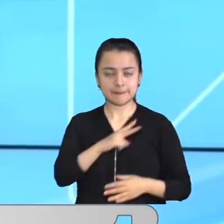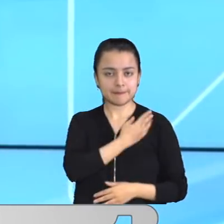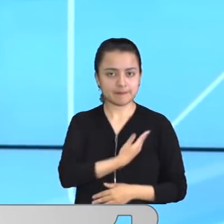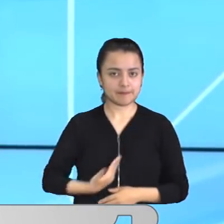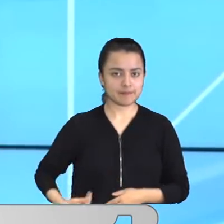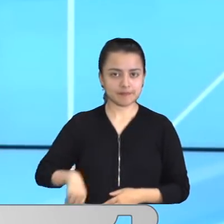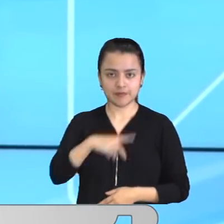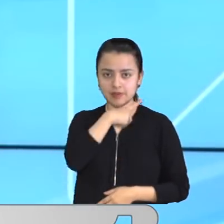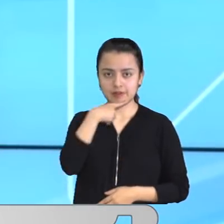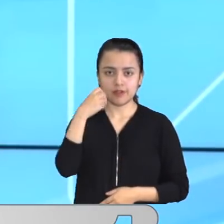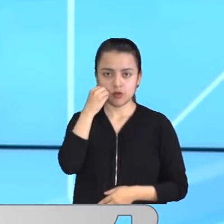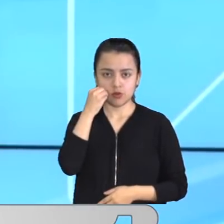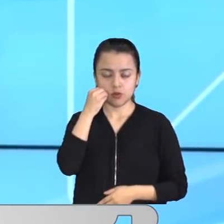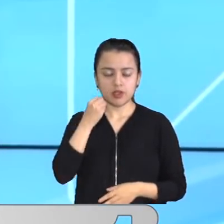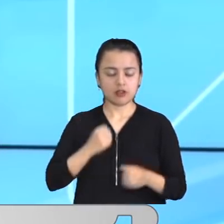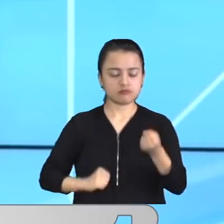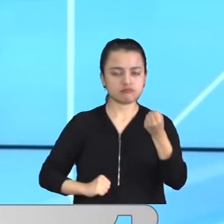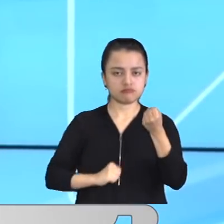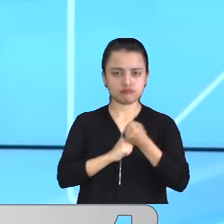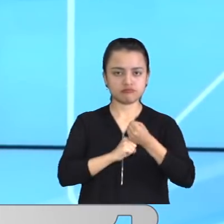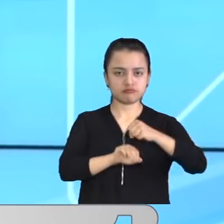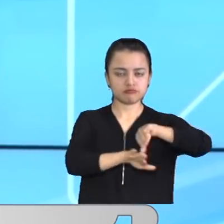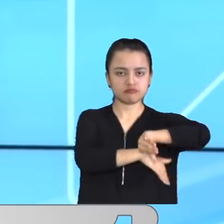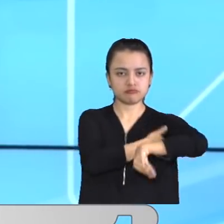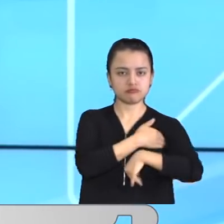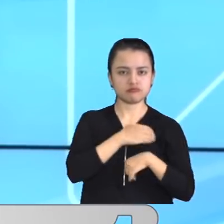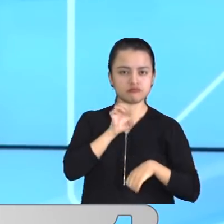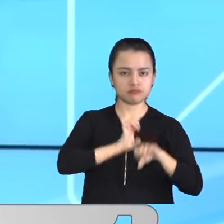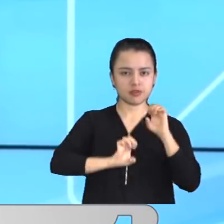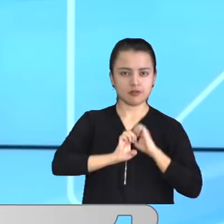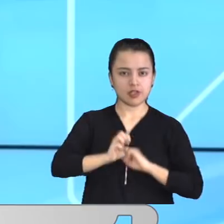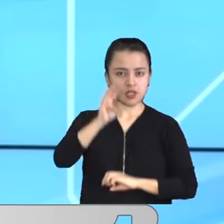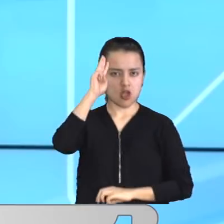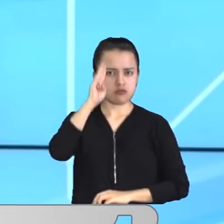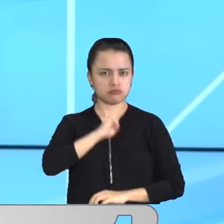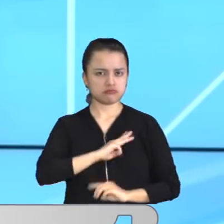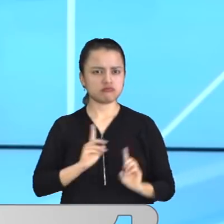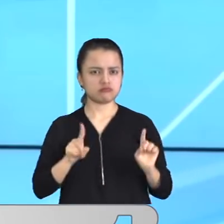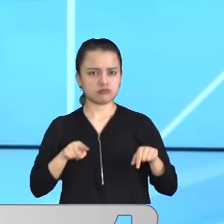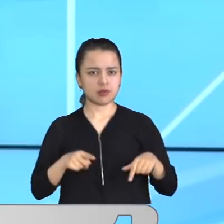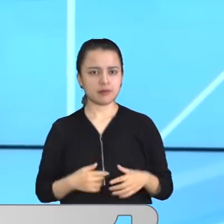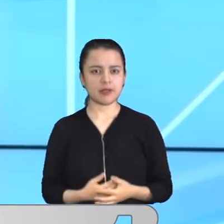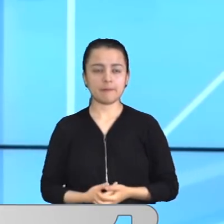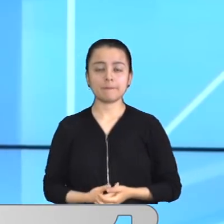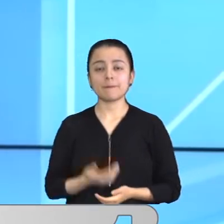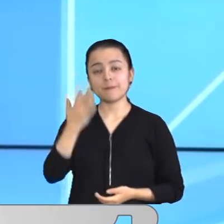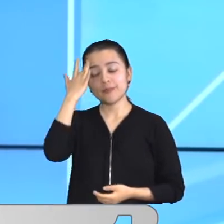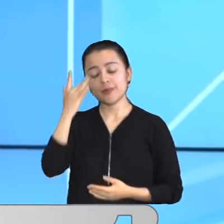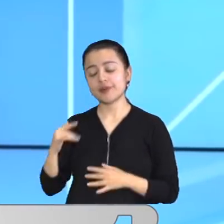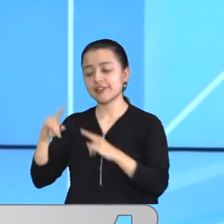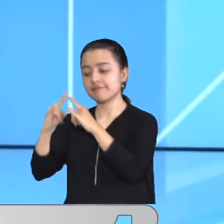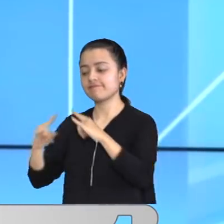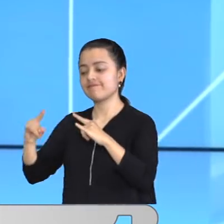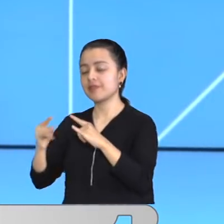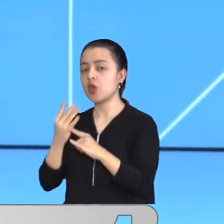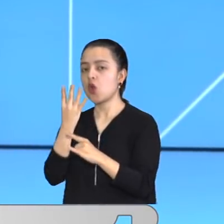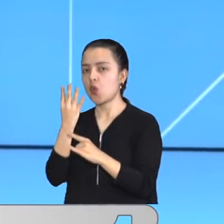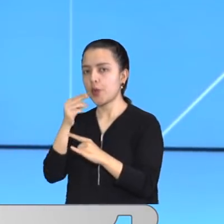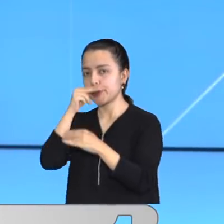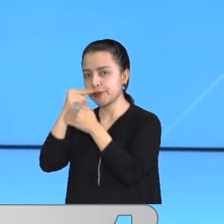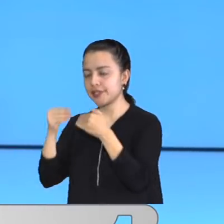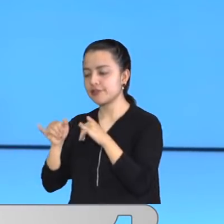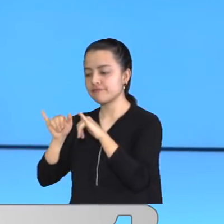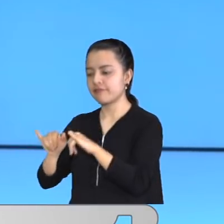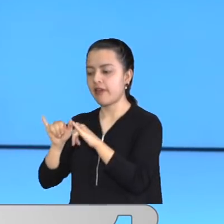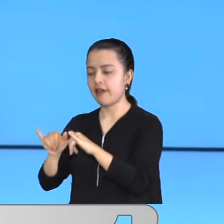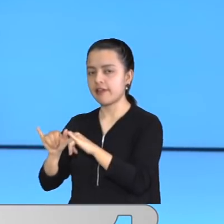las fuerzas militares y al ministro de Defensa y aseguró que el bombardeo a un campamento del ELN donde murieron cuatro menores fue preparado según